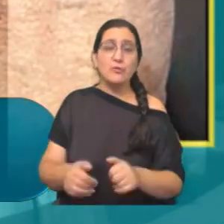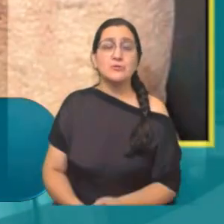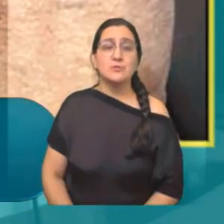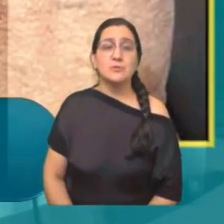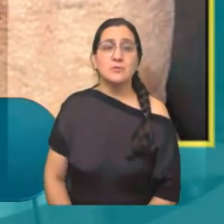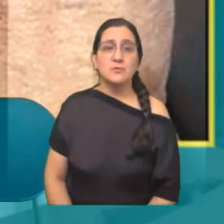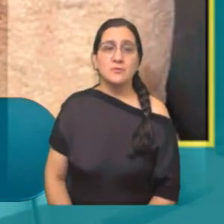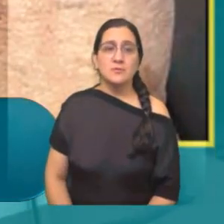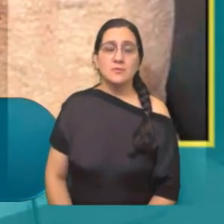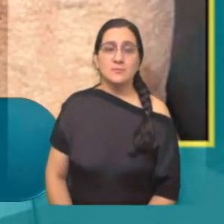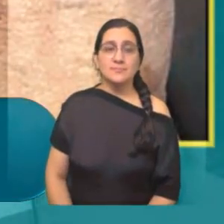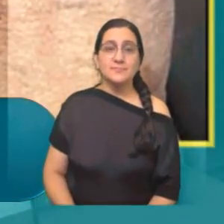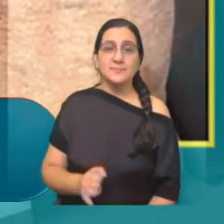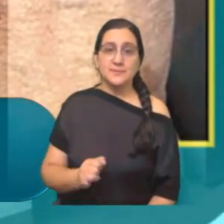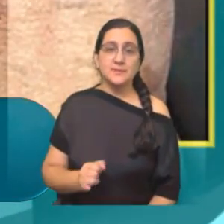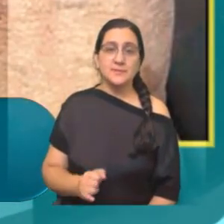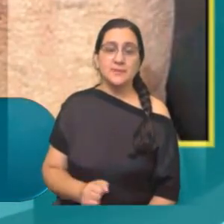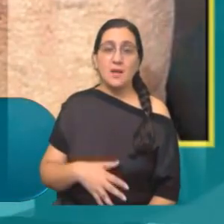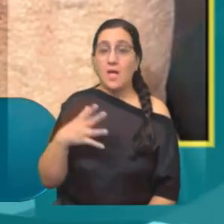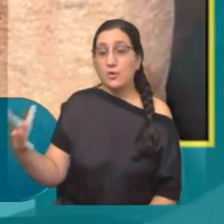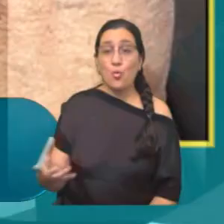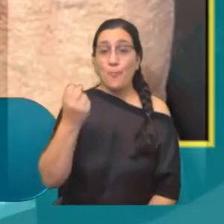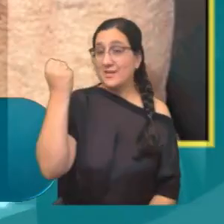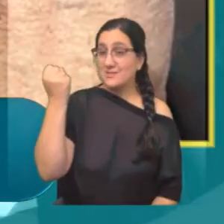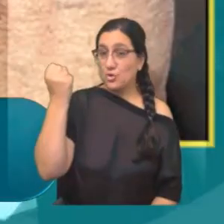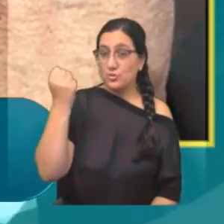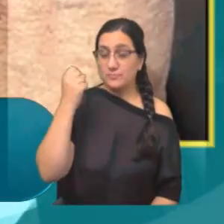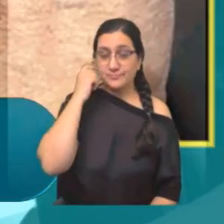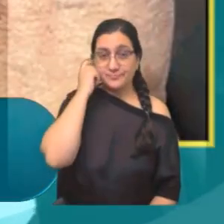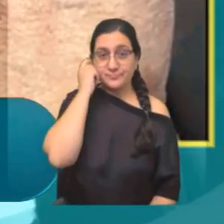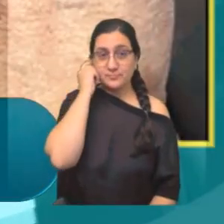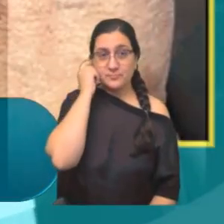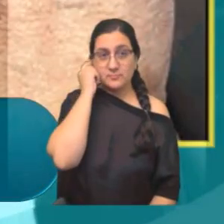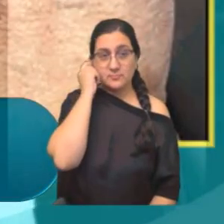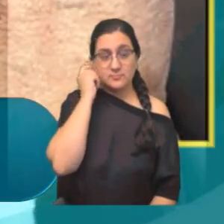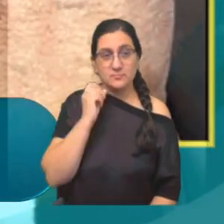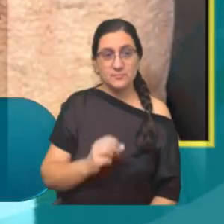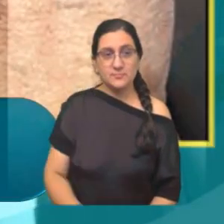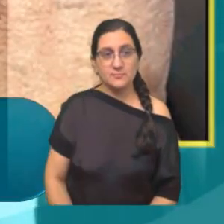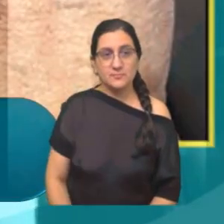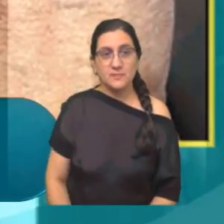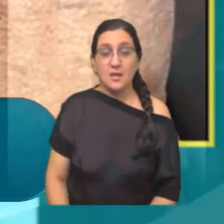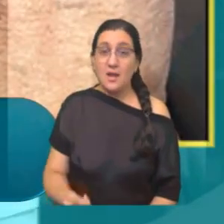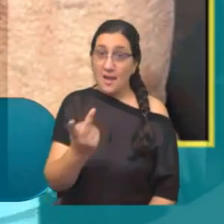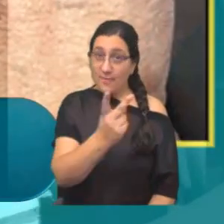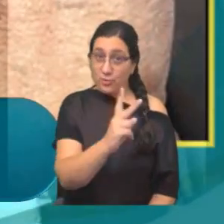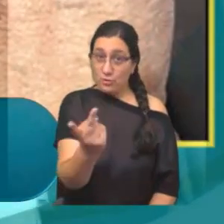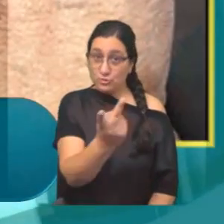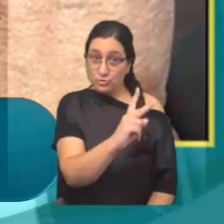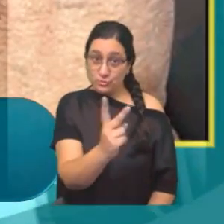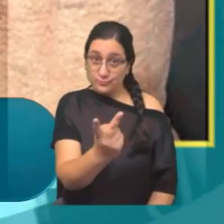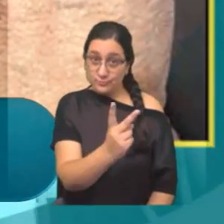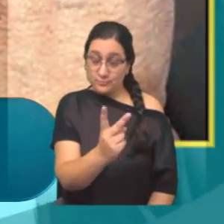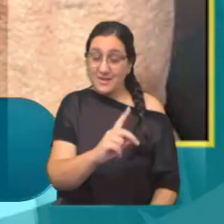un diferencial muy grande lo que tiene que ver con la recuperación de estas disfunciones de la mano. Estas dos que recién vimos tienen que ver con el